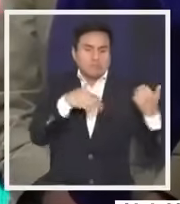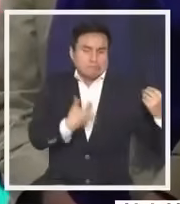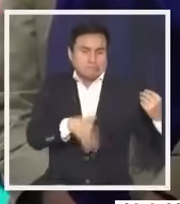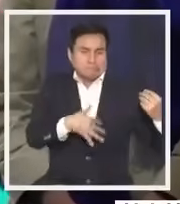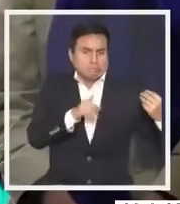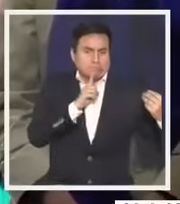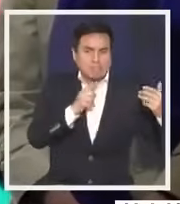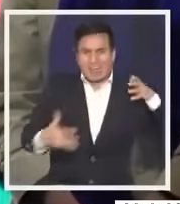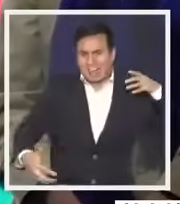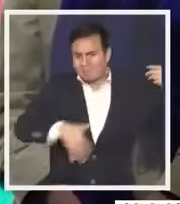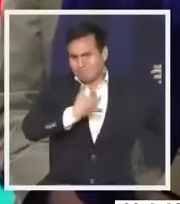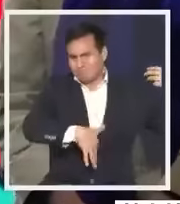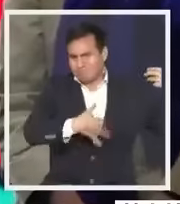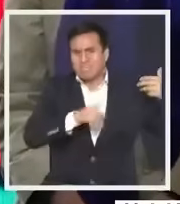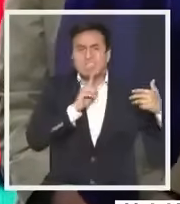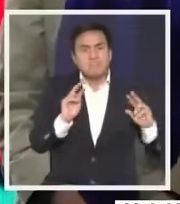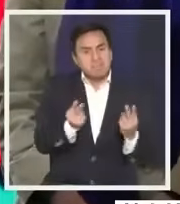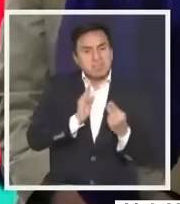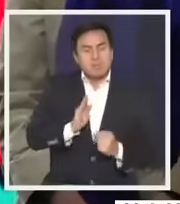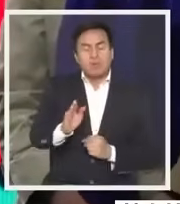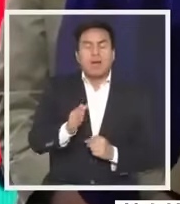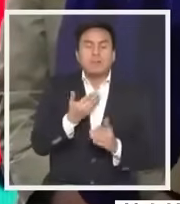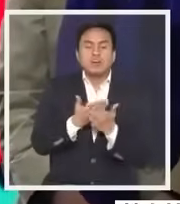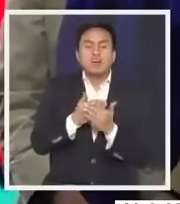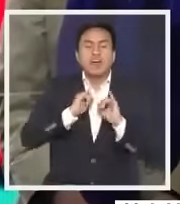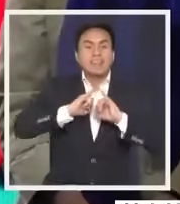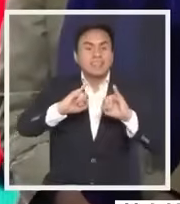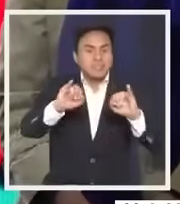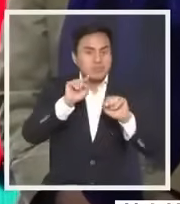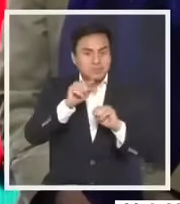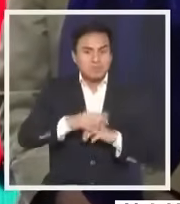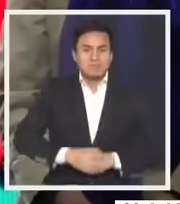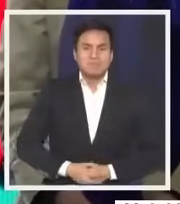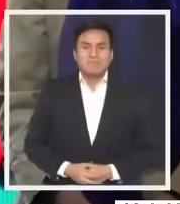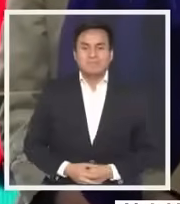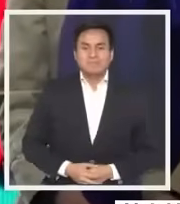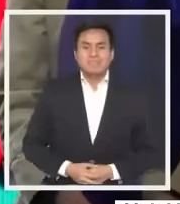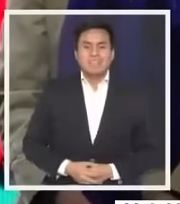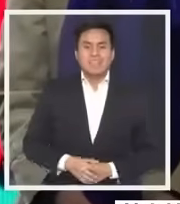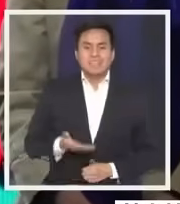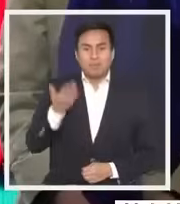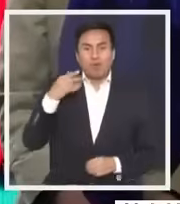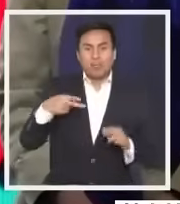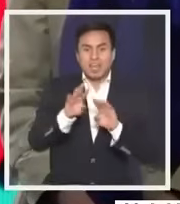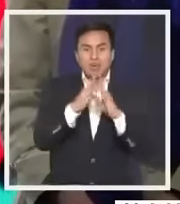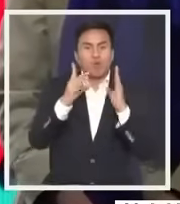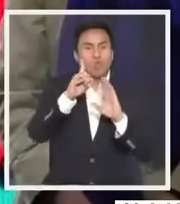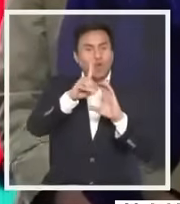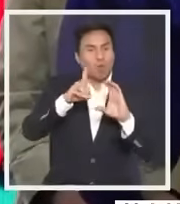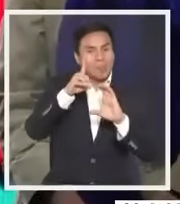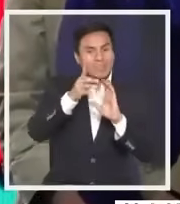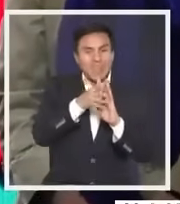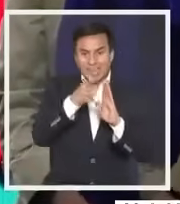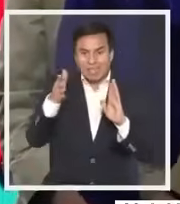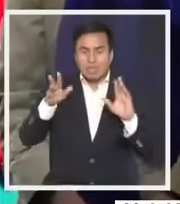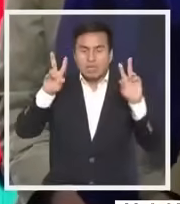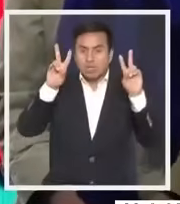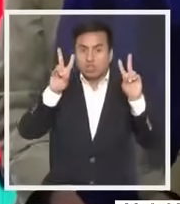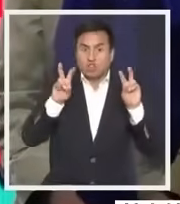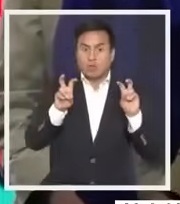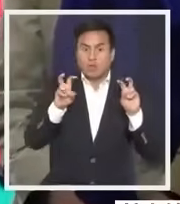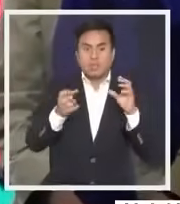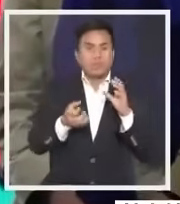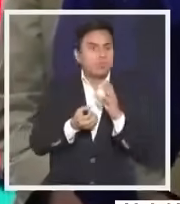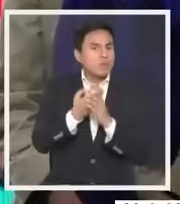guitarras y guitarrones que lo mantienen vivo. Y ahí aprovecho de pasar un datito. Acaban de estrenar un documental sobre